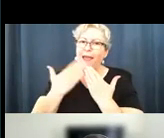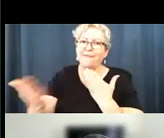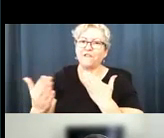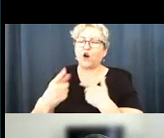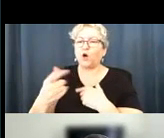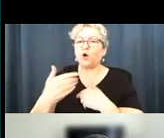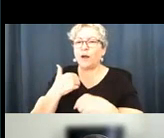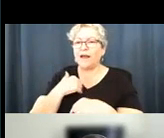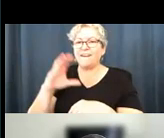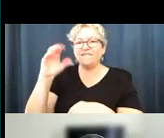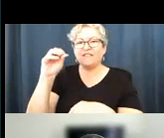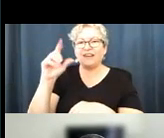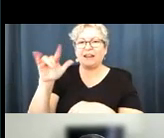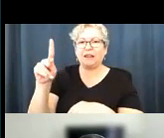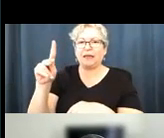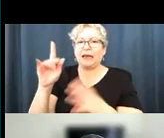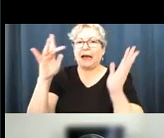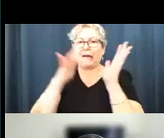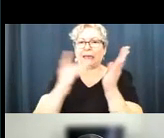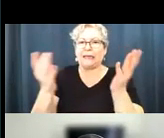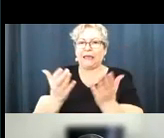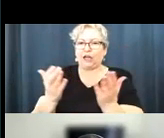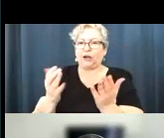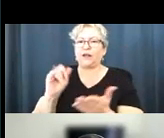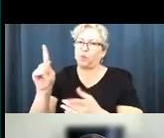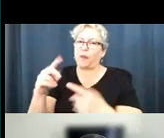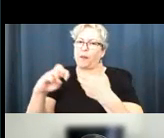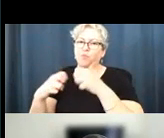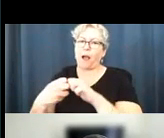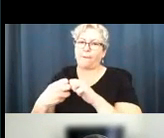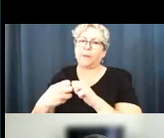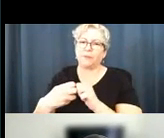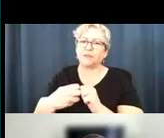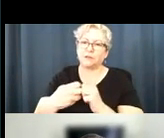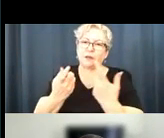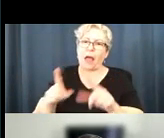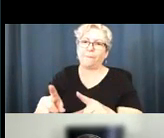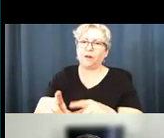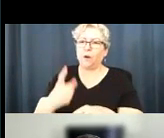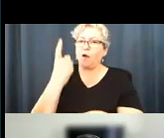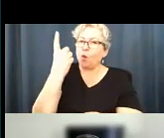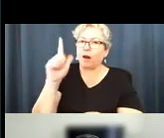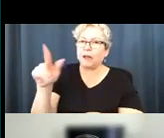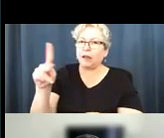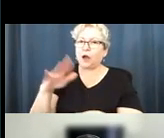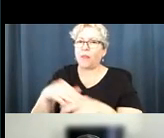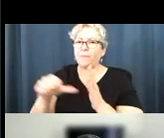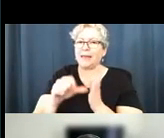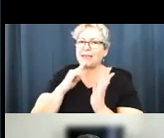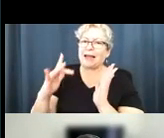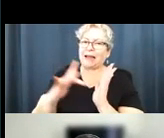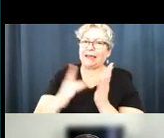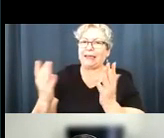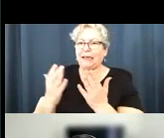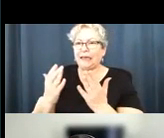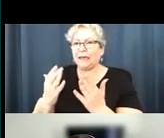bastante, cuando usted tiene 50 enlaces que dice apriete aquí, ahí es donde verdaderamente está el problema. Si usted tiene un solo enlace donde